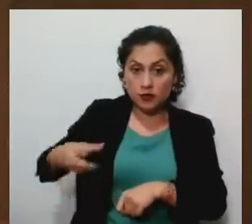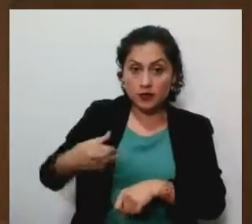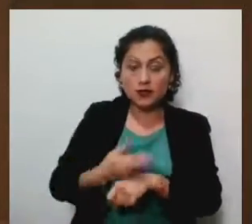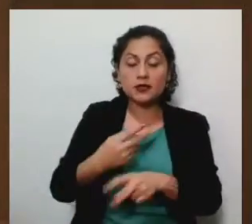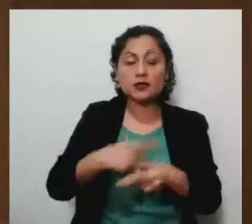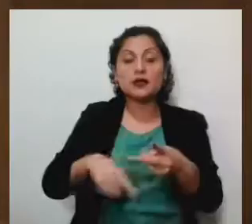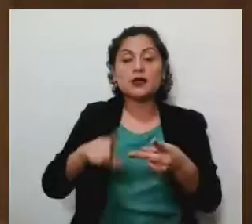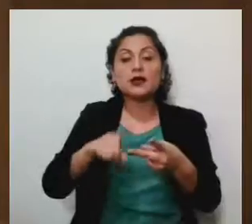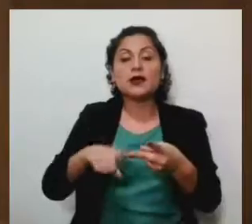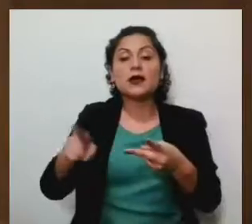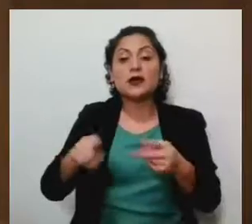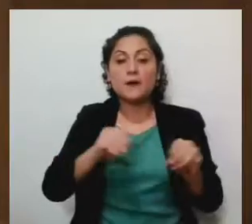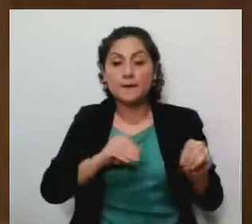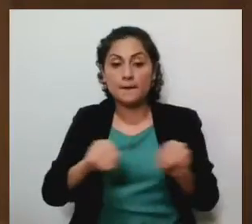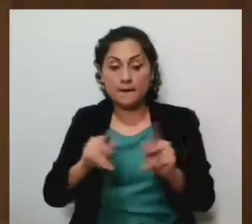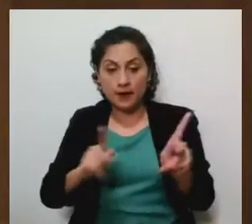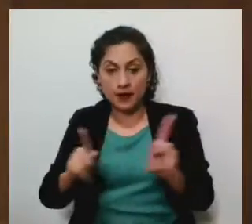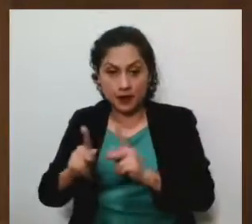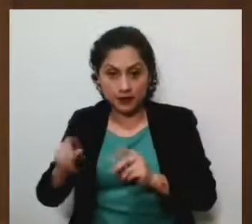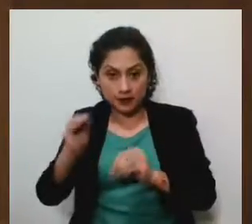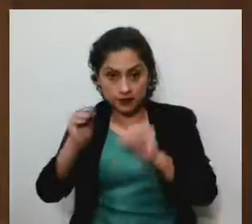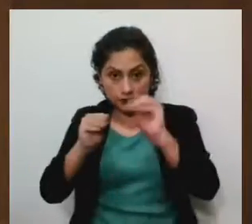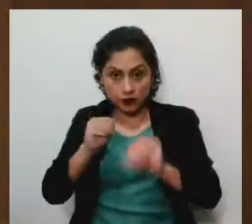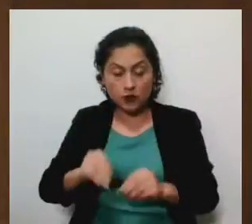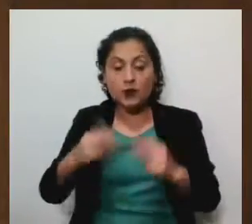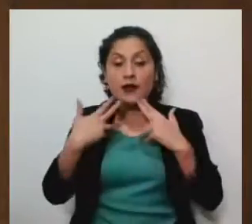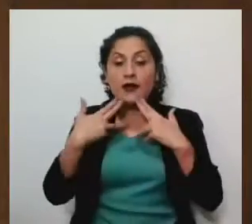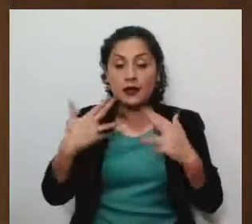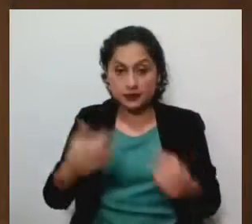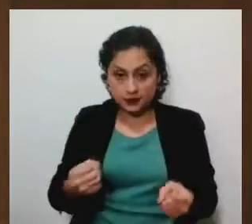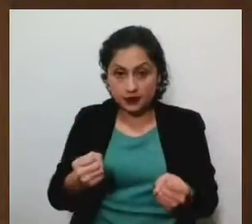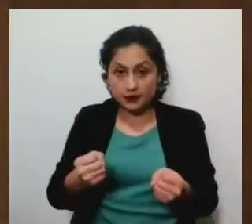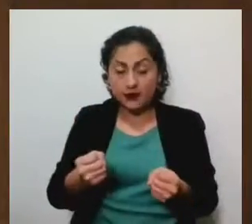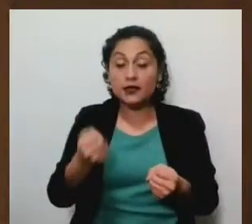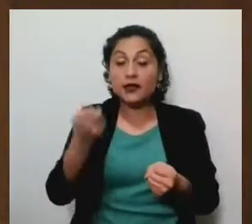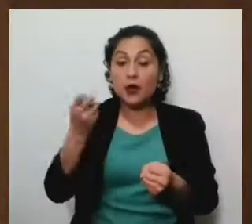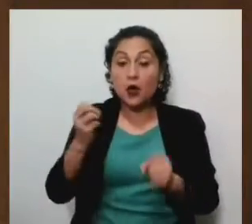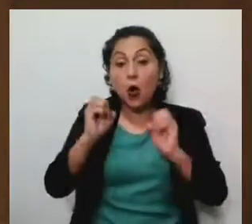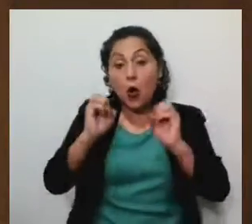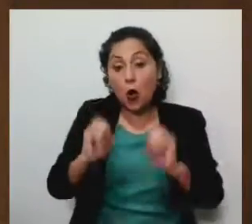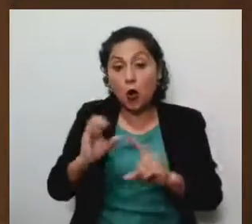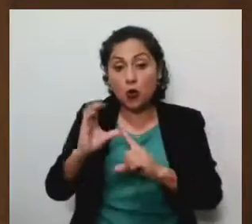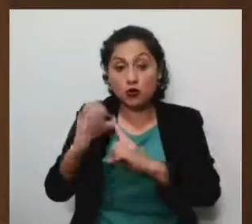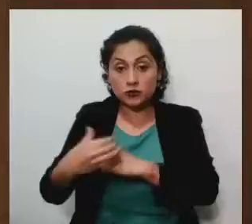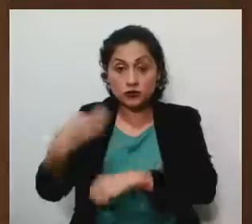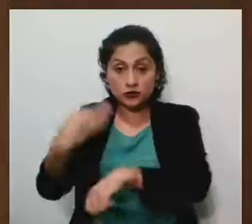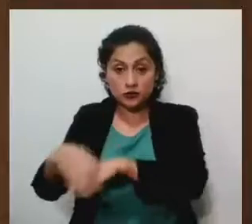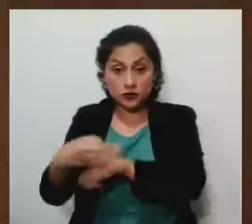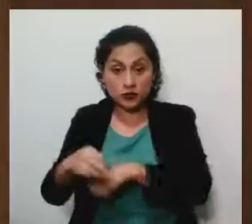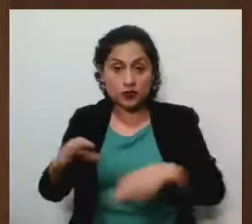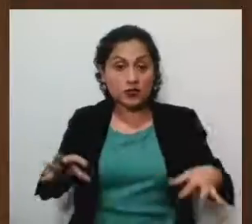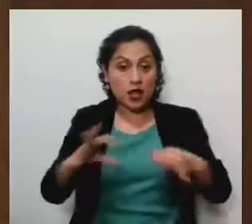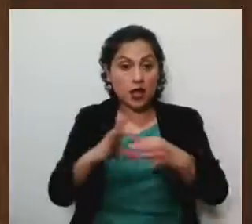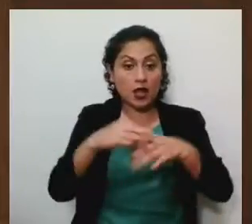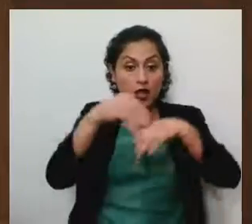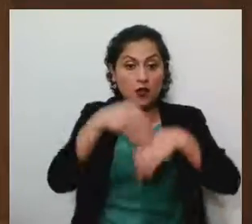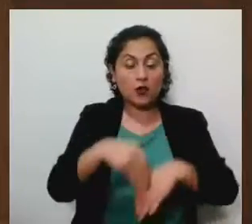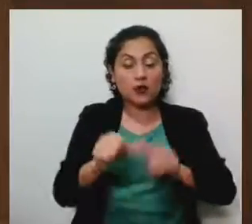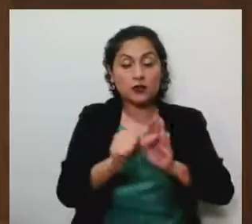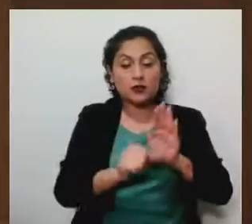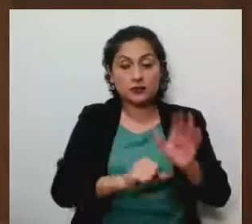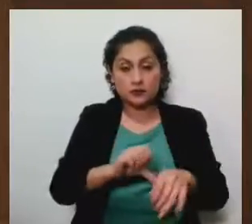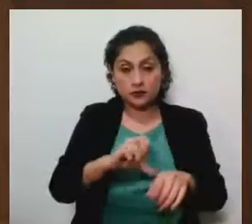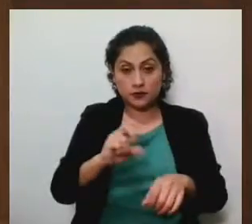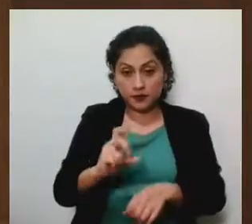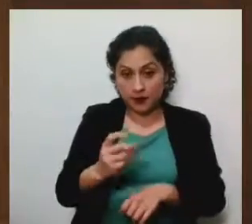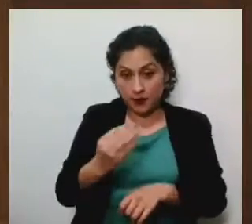Hacienda, o las transitorias que se constituyan en los términos del artículo 69 de dicha ley. Se reforma la